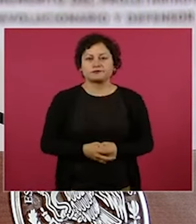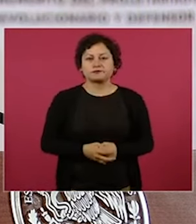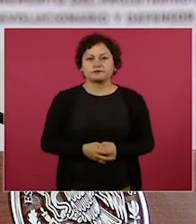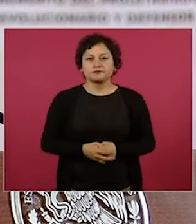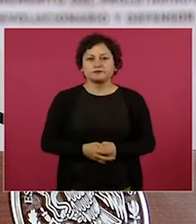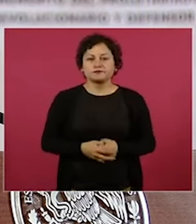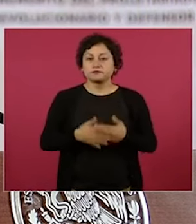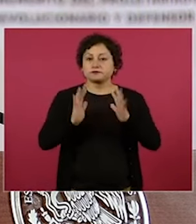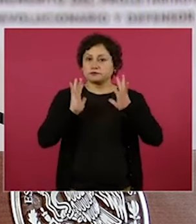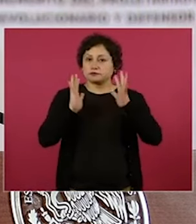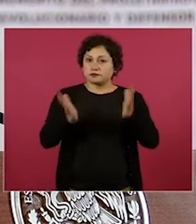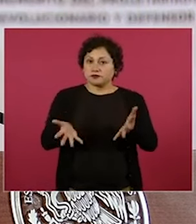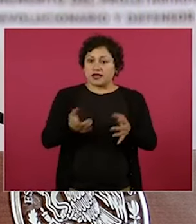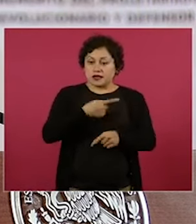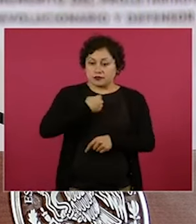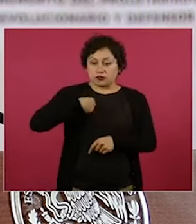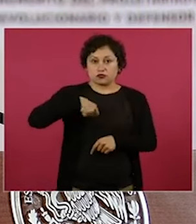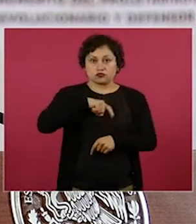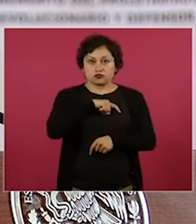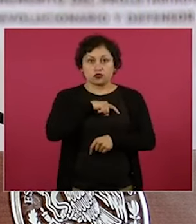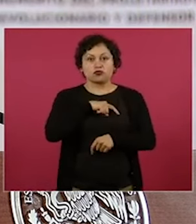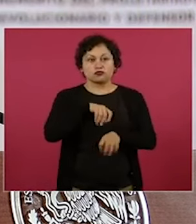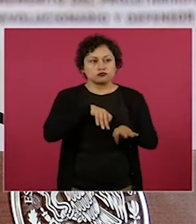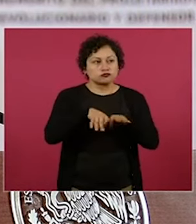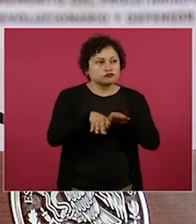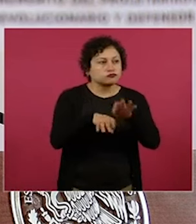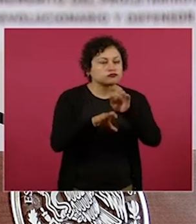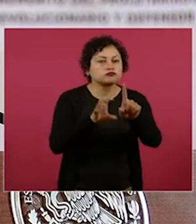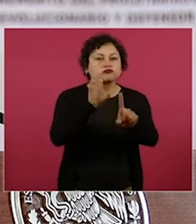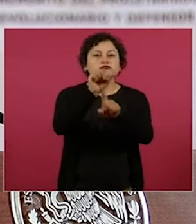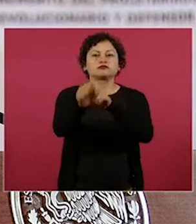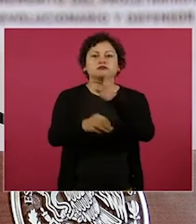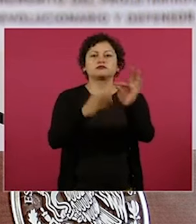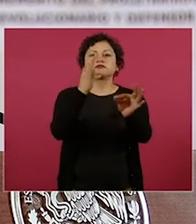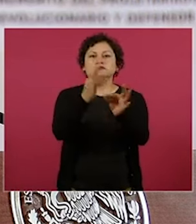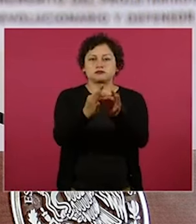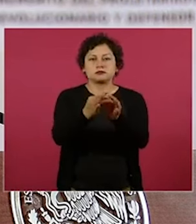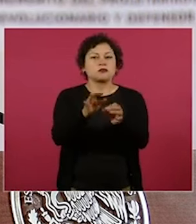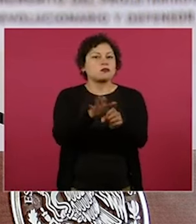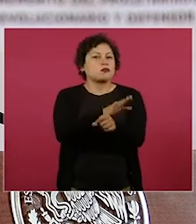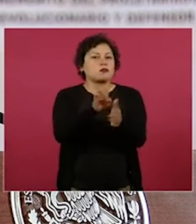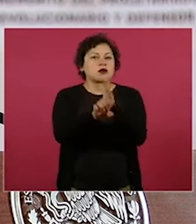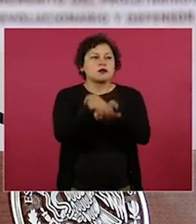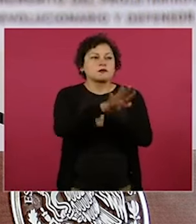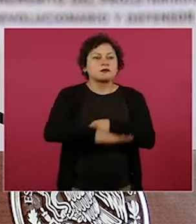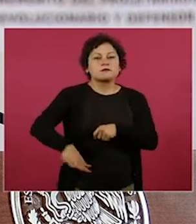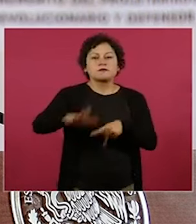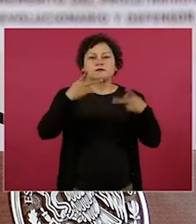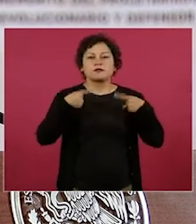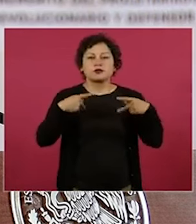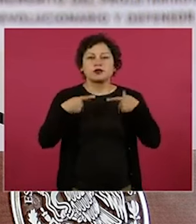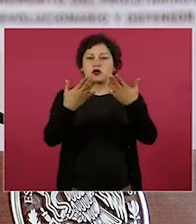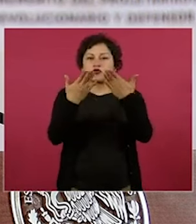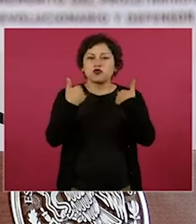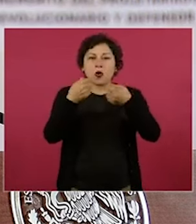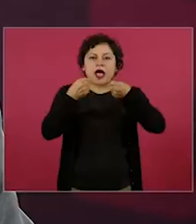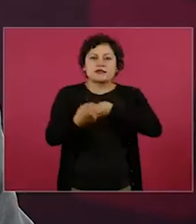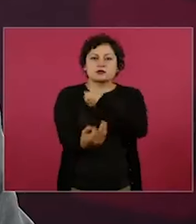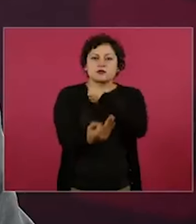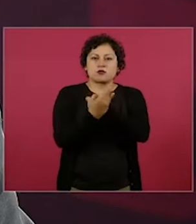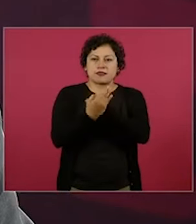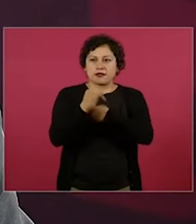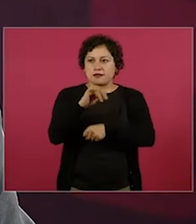hacer realidad el ideal de que la población sin seguridad social sea atendida en su salud en